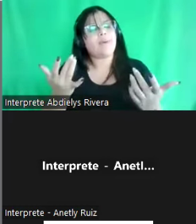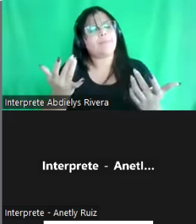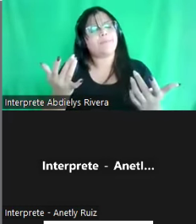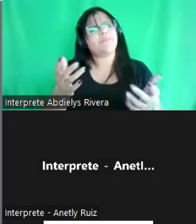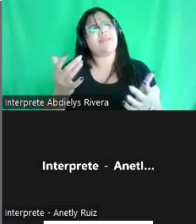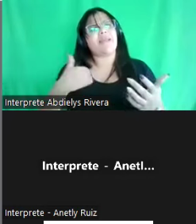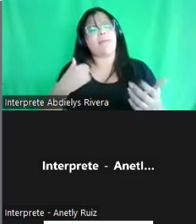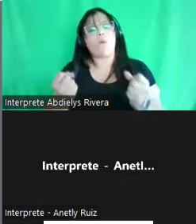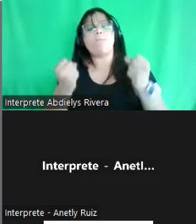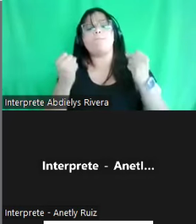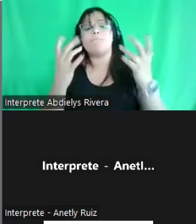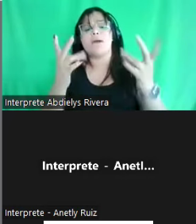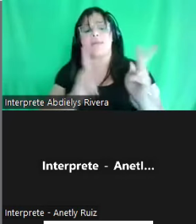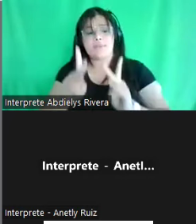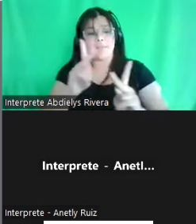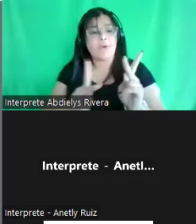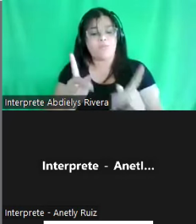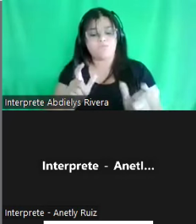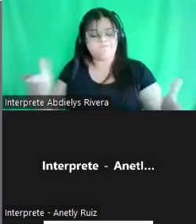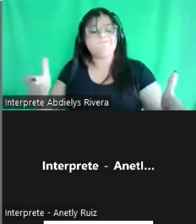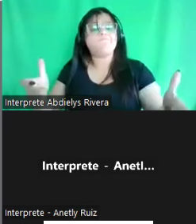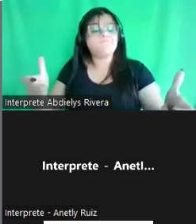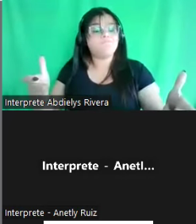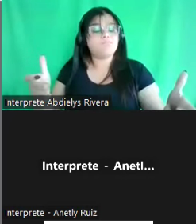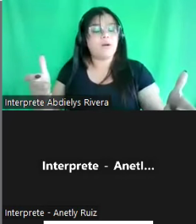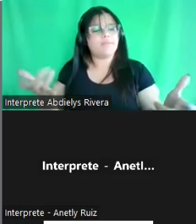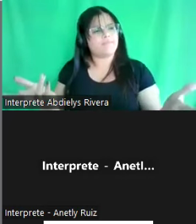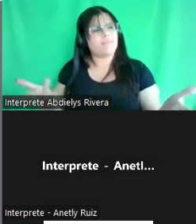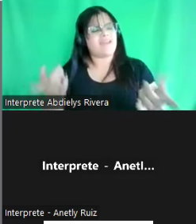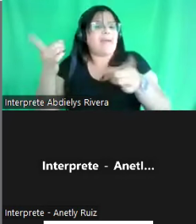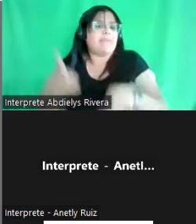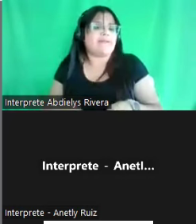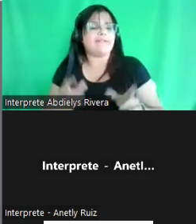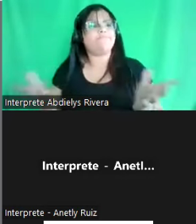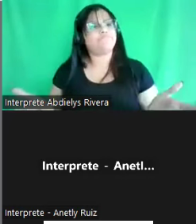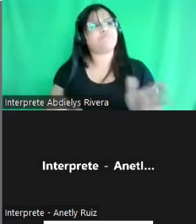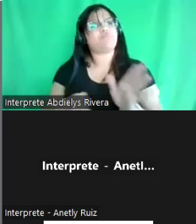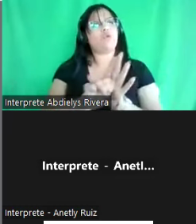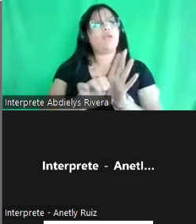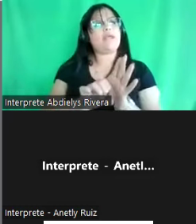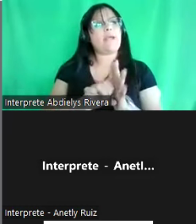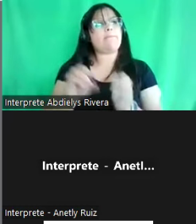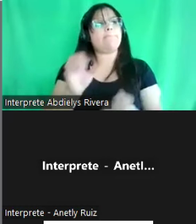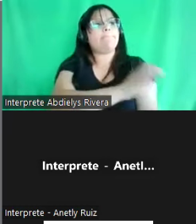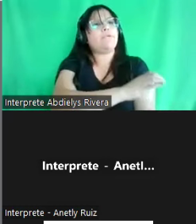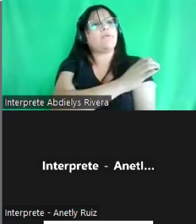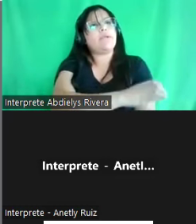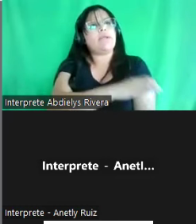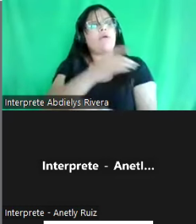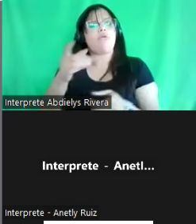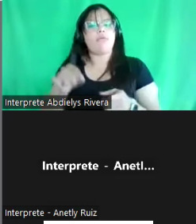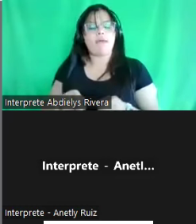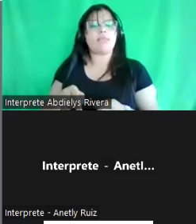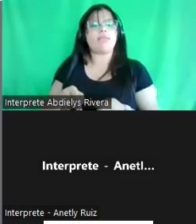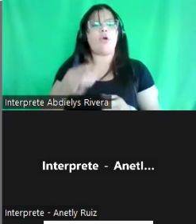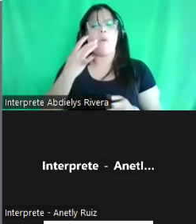en obesidad es bastante grande. ¿Y qué pasa? Si tomamos un ejemplo clínico de esto, porque un paciente